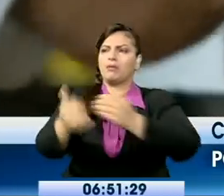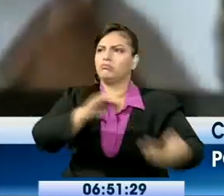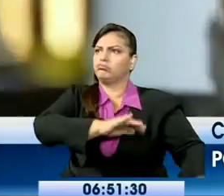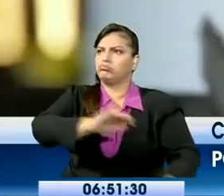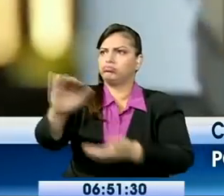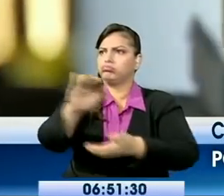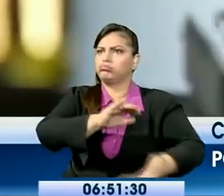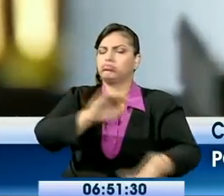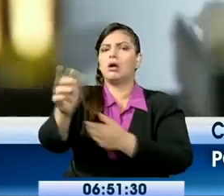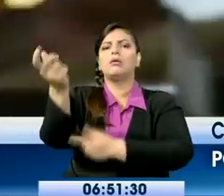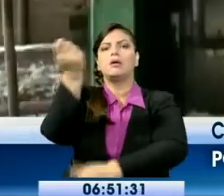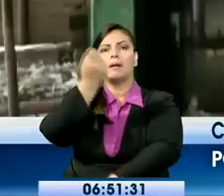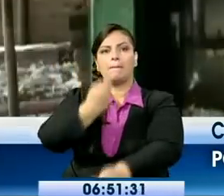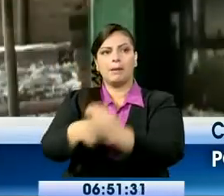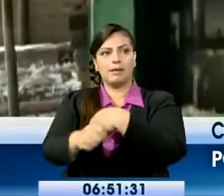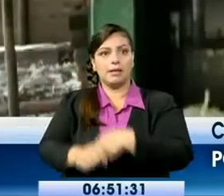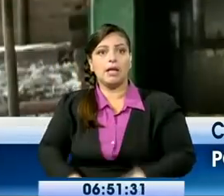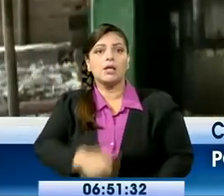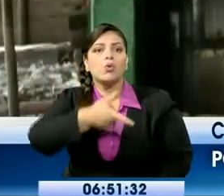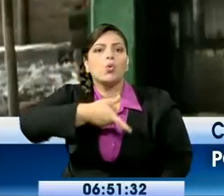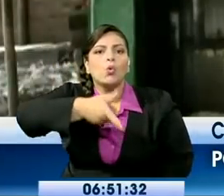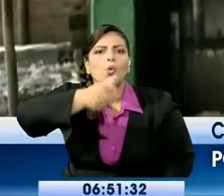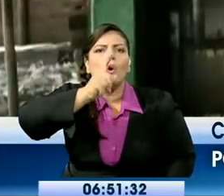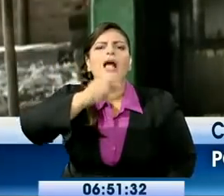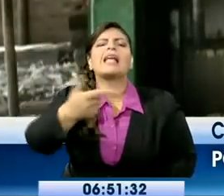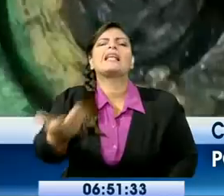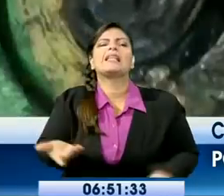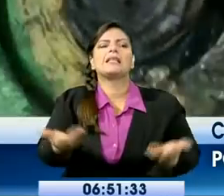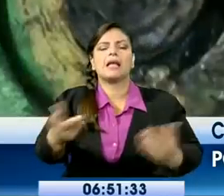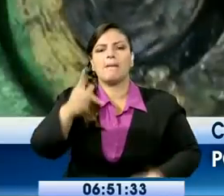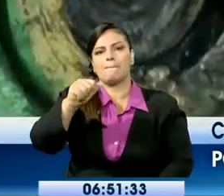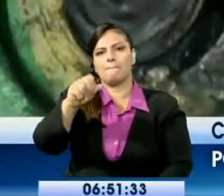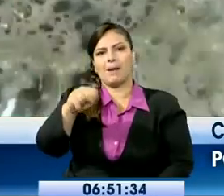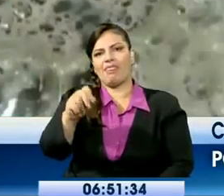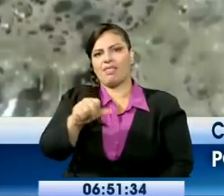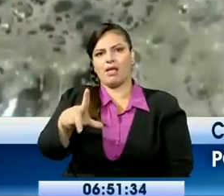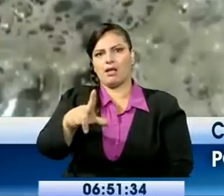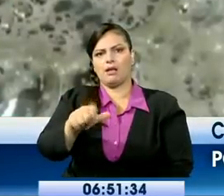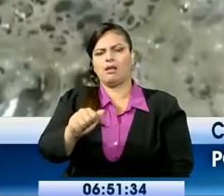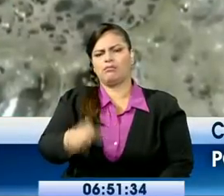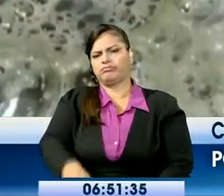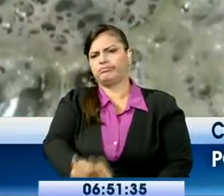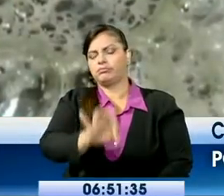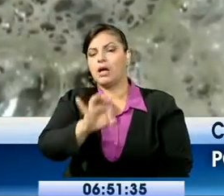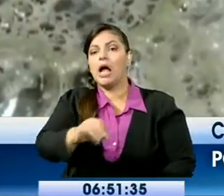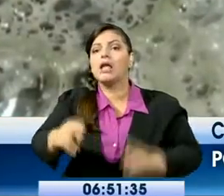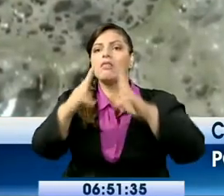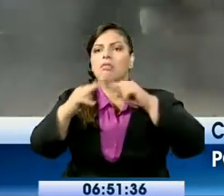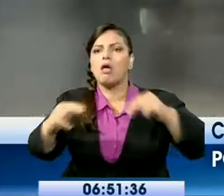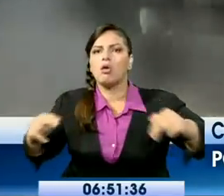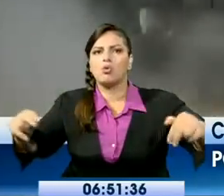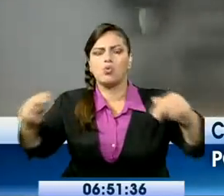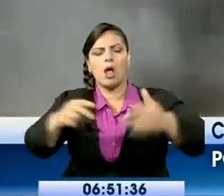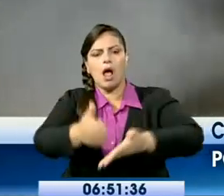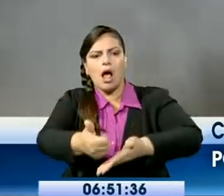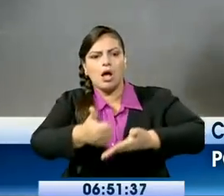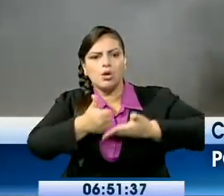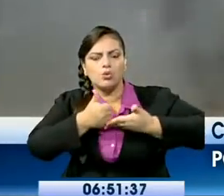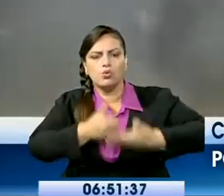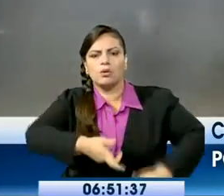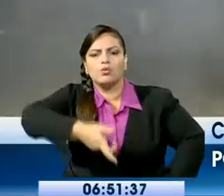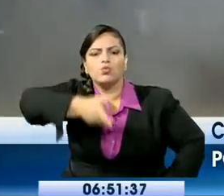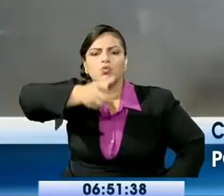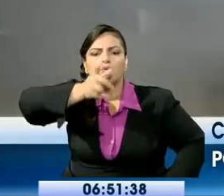aseadito. Es 100% saludable, medicina, todo tiene ahí. Yo le ofrezco al turista de mi país y de